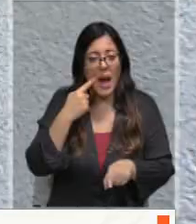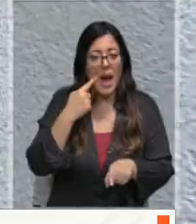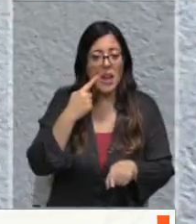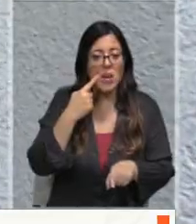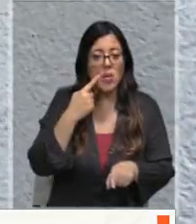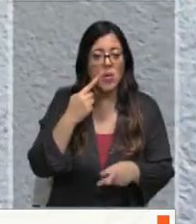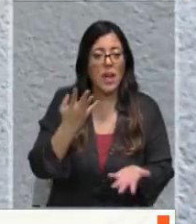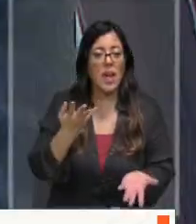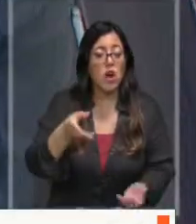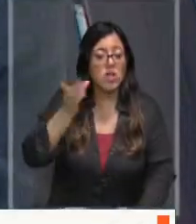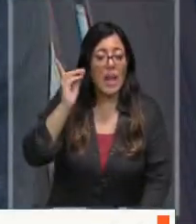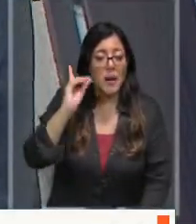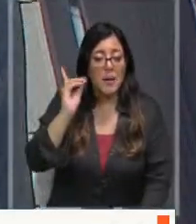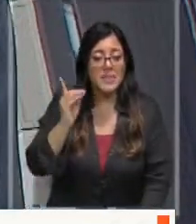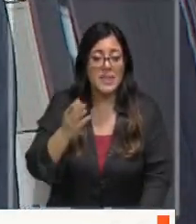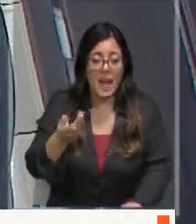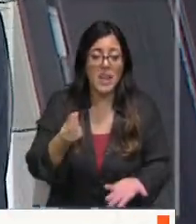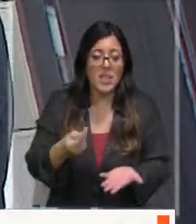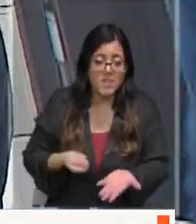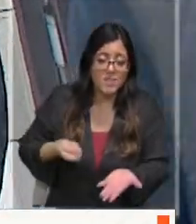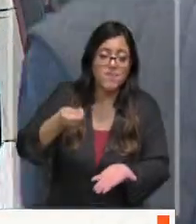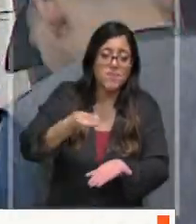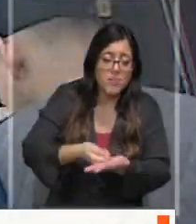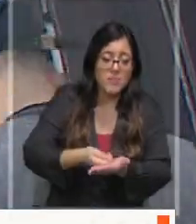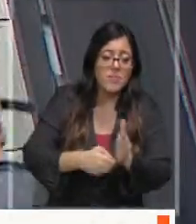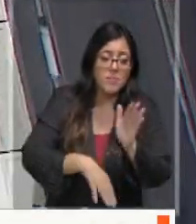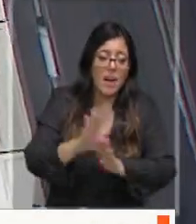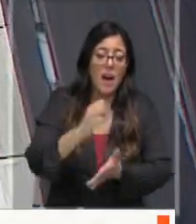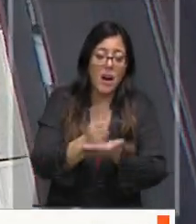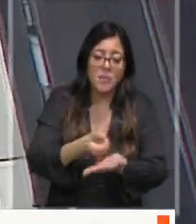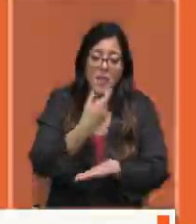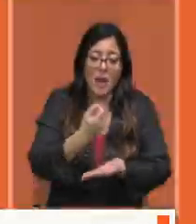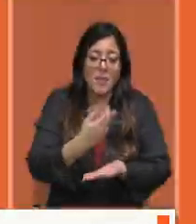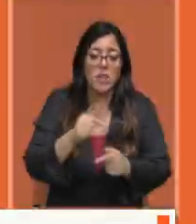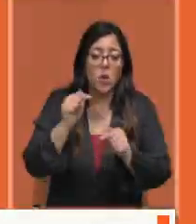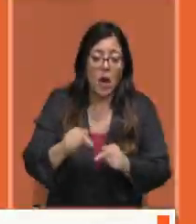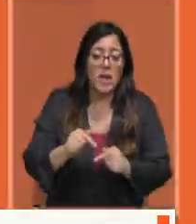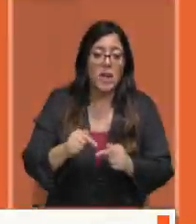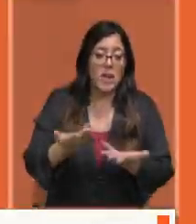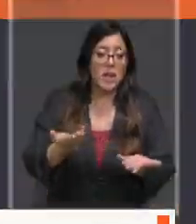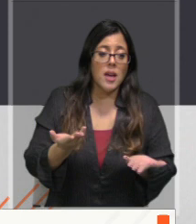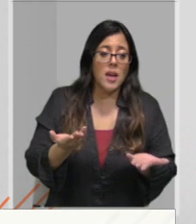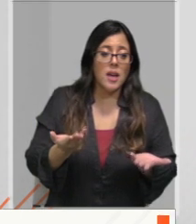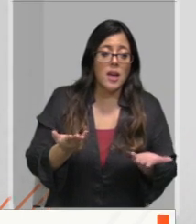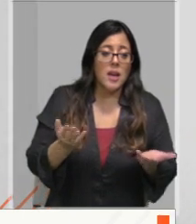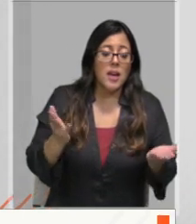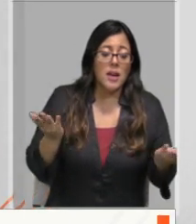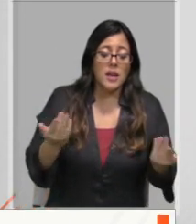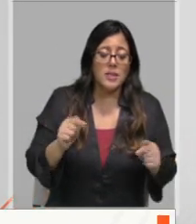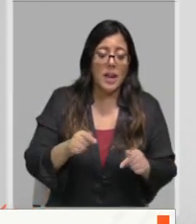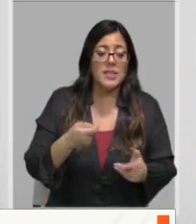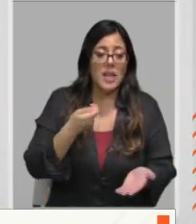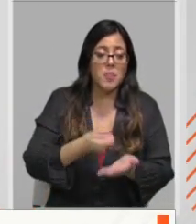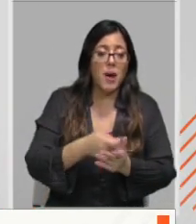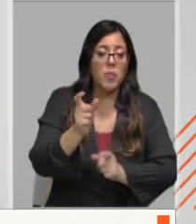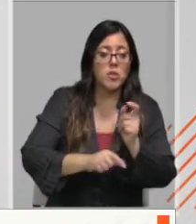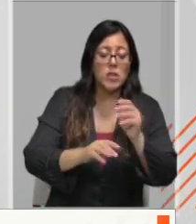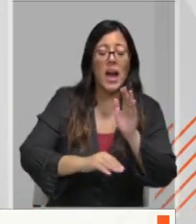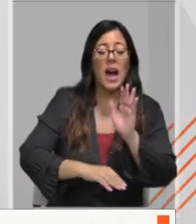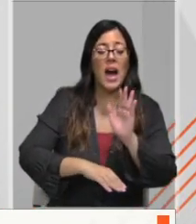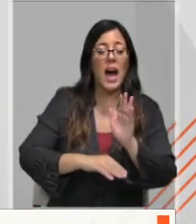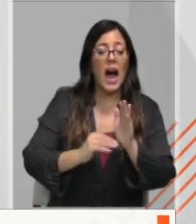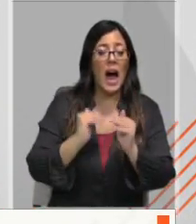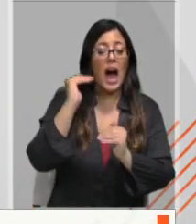todas esas cosas, claro. El bono se paga en mayo con la jubilación a los adultos mayores de 65 años que tengan una pensión